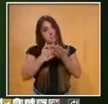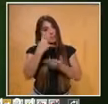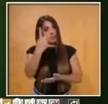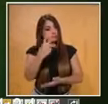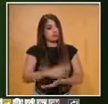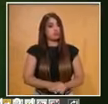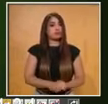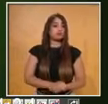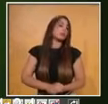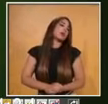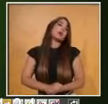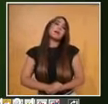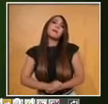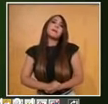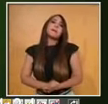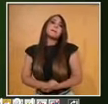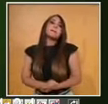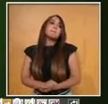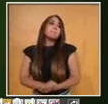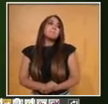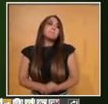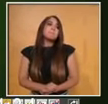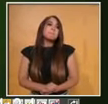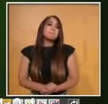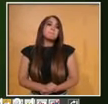equivalentes. Continuamos.